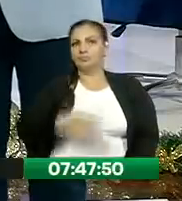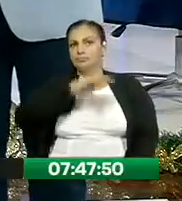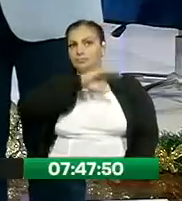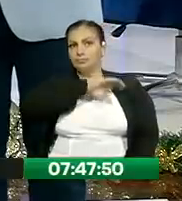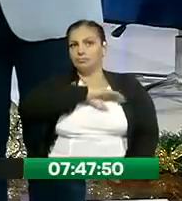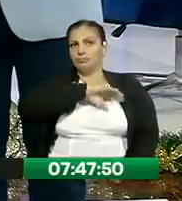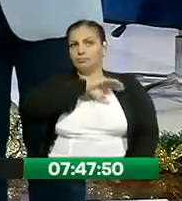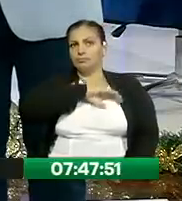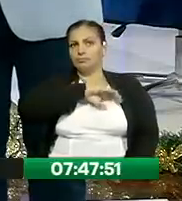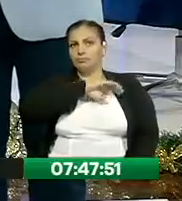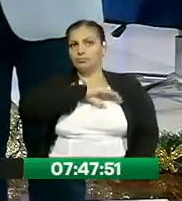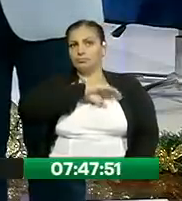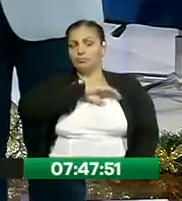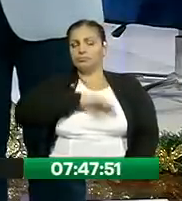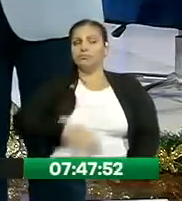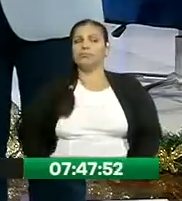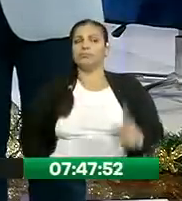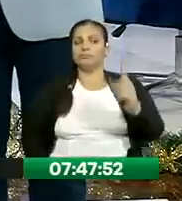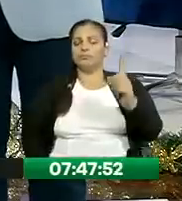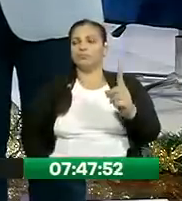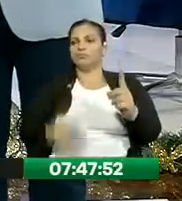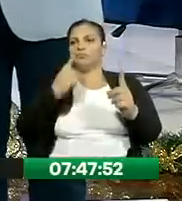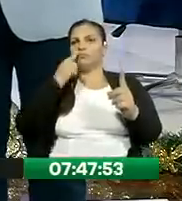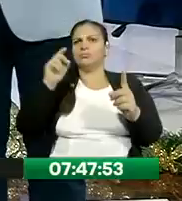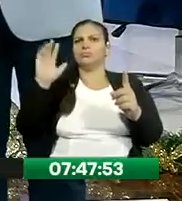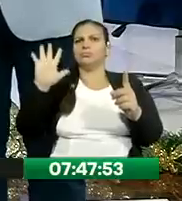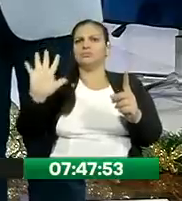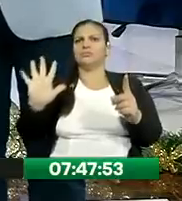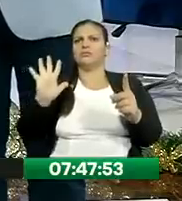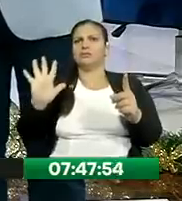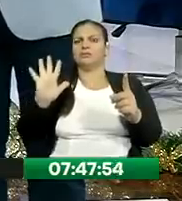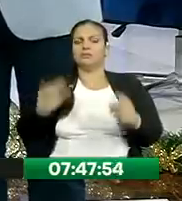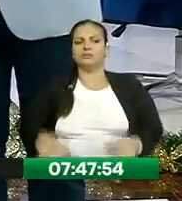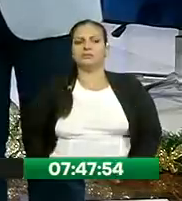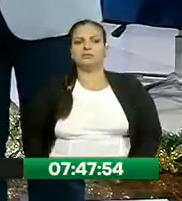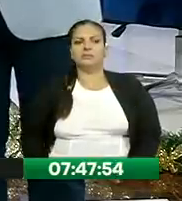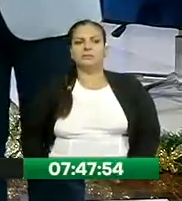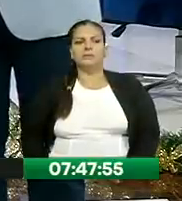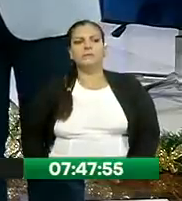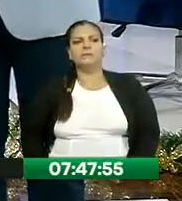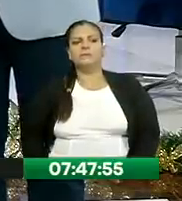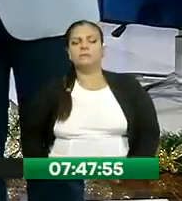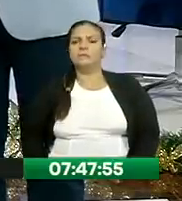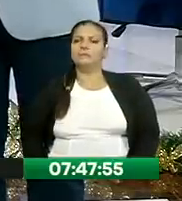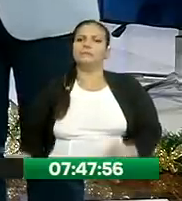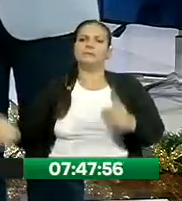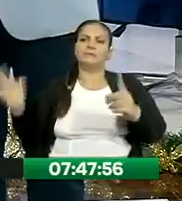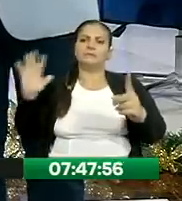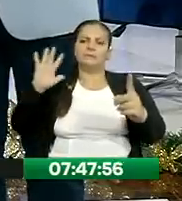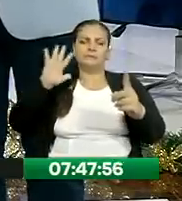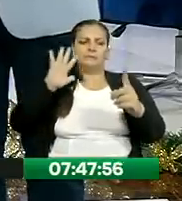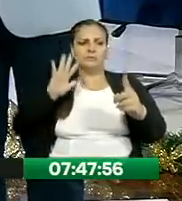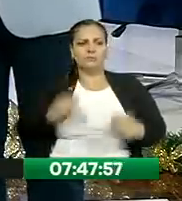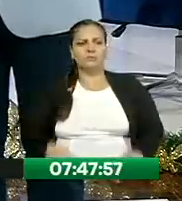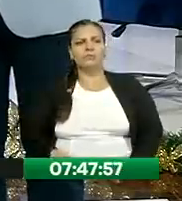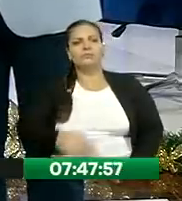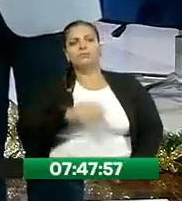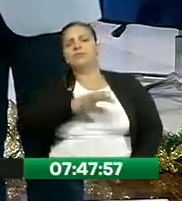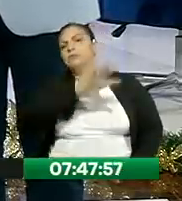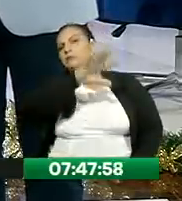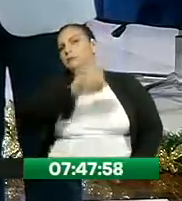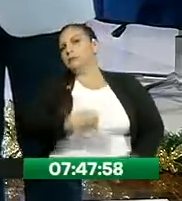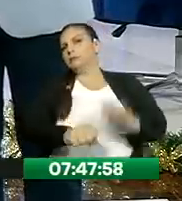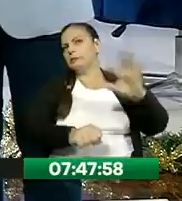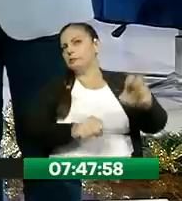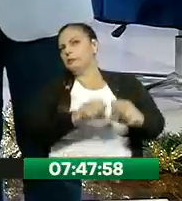3 disparos por 5 presuntos antisociales cuando lo interceptaron para sustraer el dinero que custodiaba. El hecho